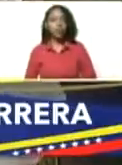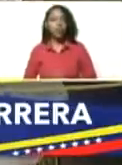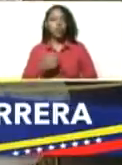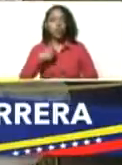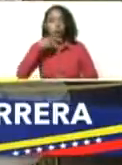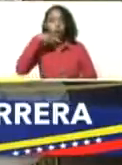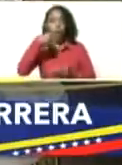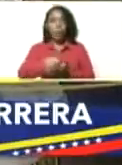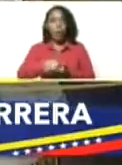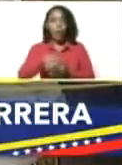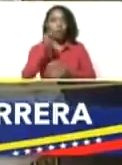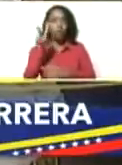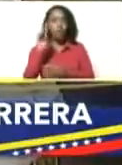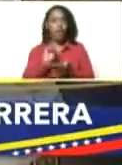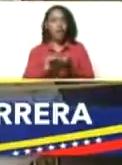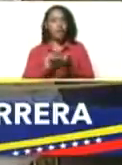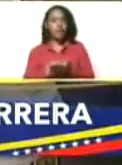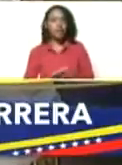dos veces.